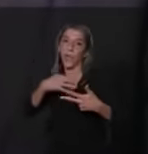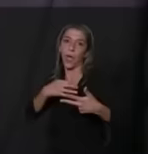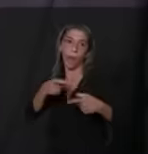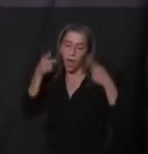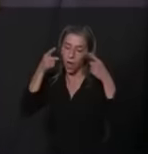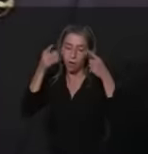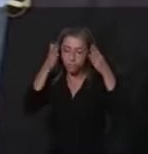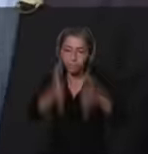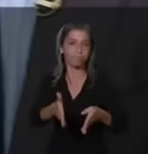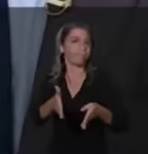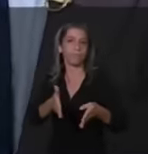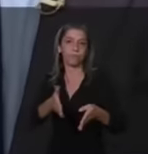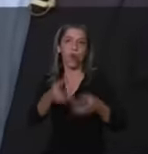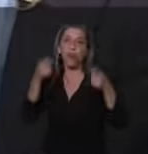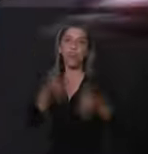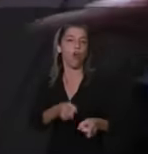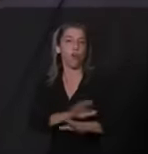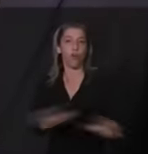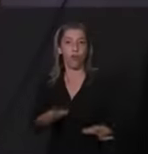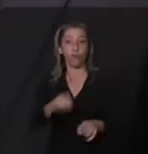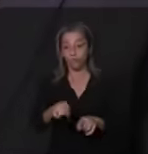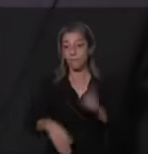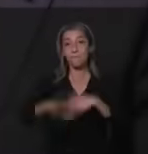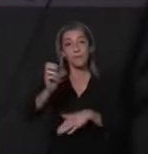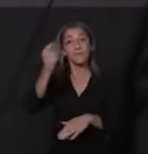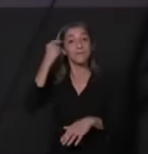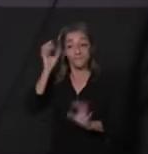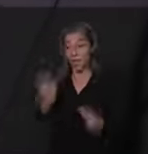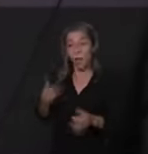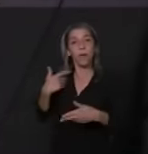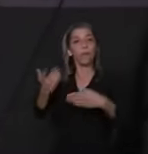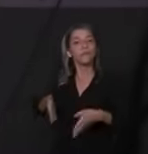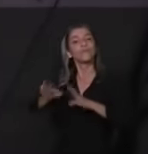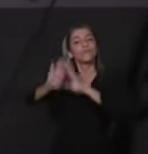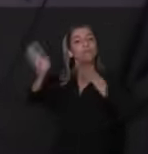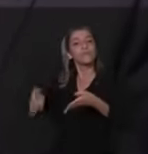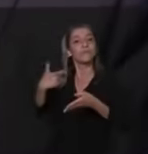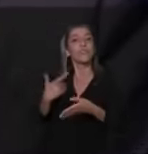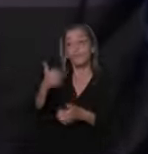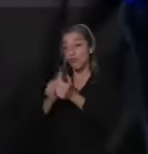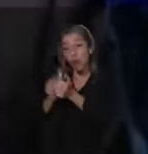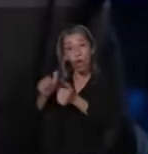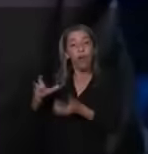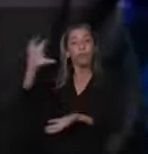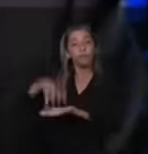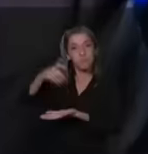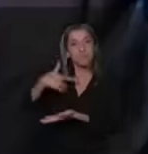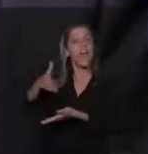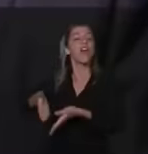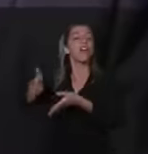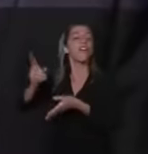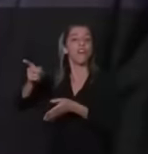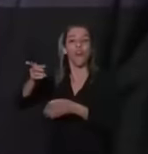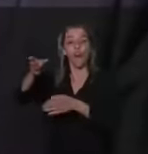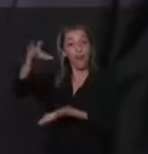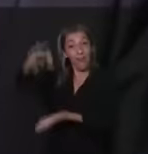Rosario, en el edificio de Central Córdoba, que todos los rosarinos conocen, de la sede de una agencia federal que va a trabajar con